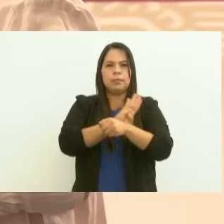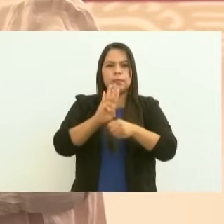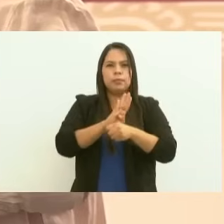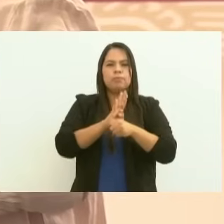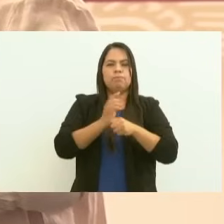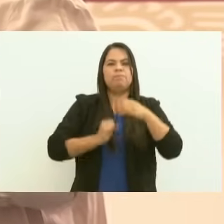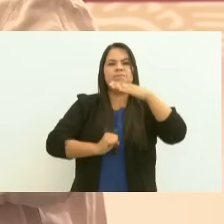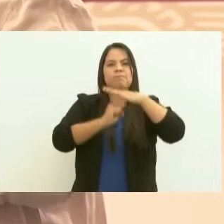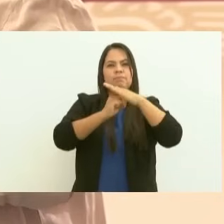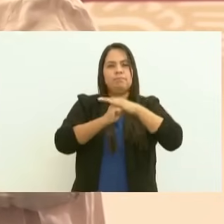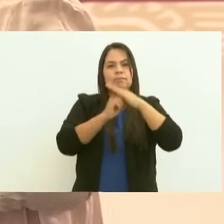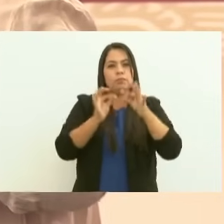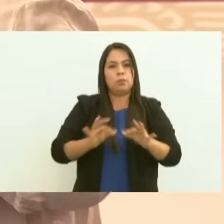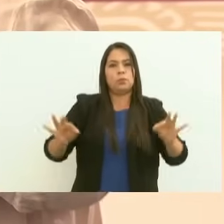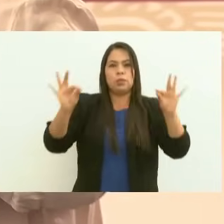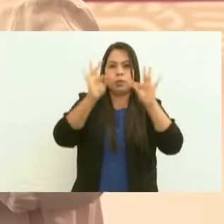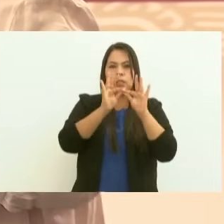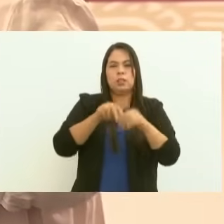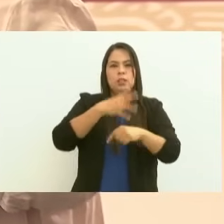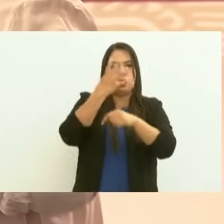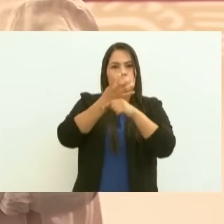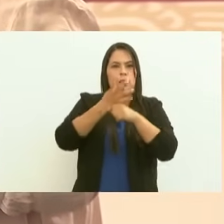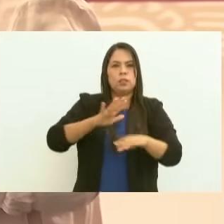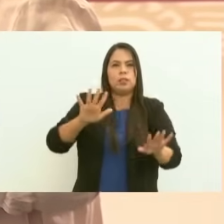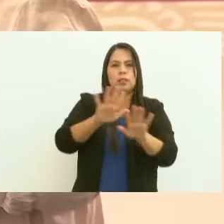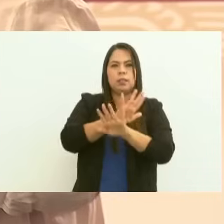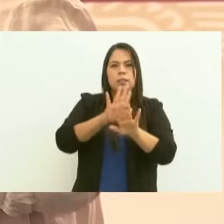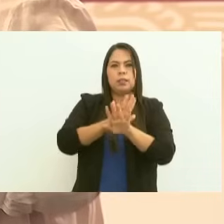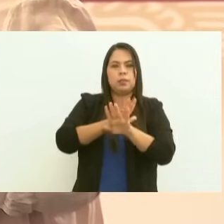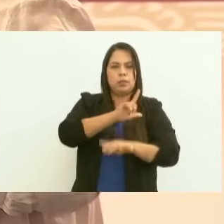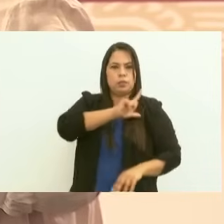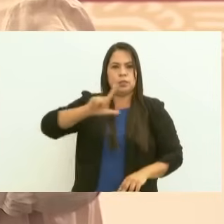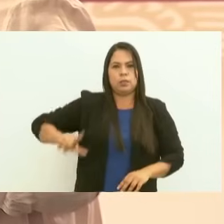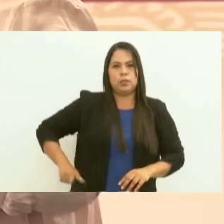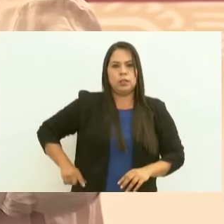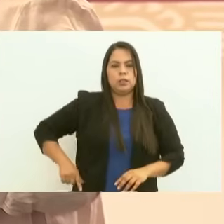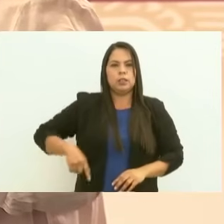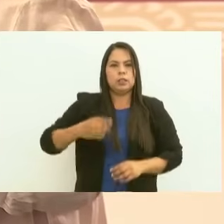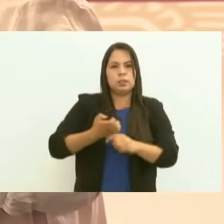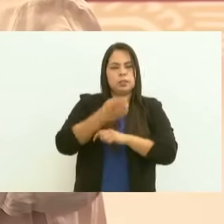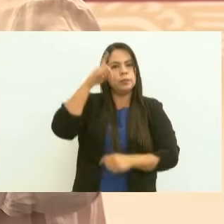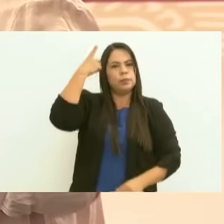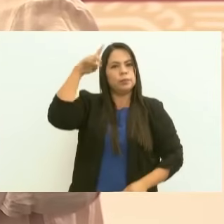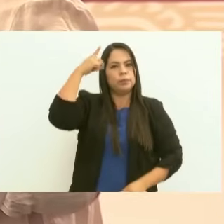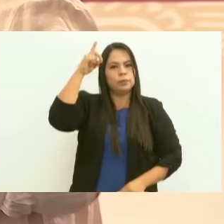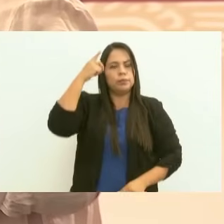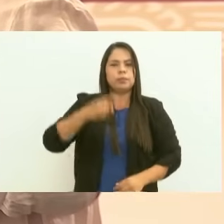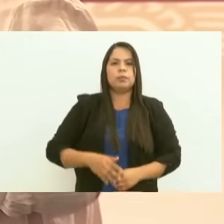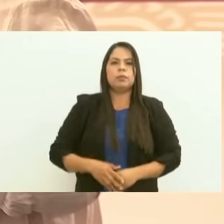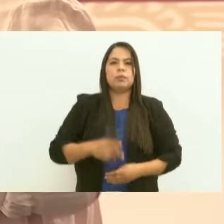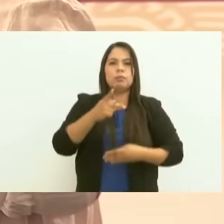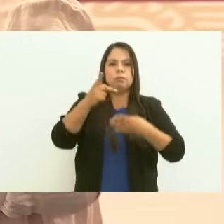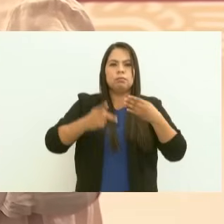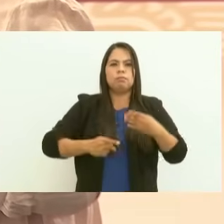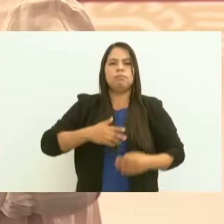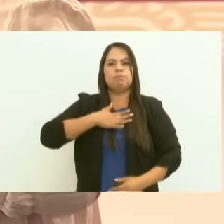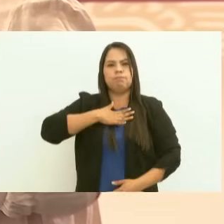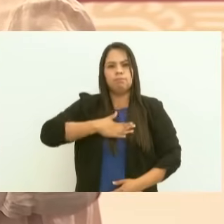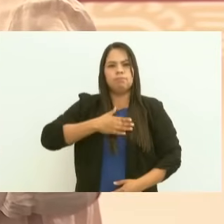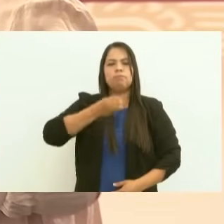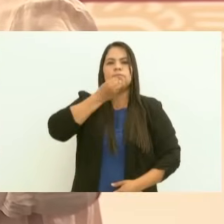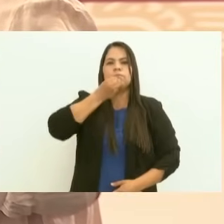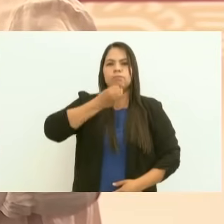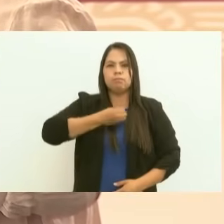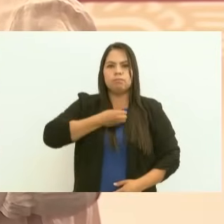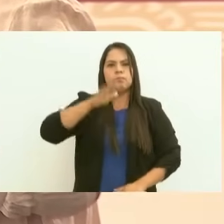del gobierno de la Cuarta Transformación. Sin duda, los programas de bienestar constituyen justicia, compromiso